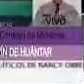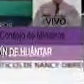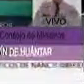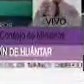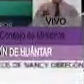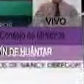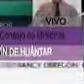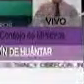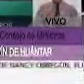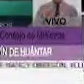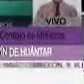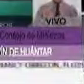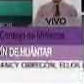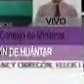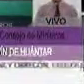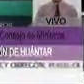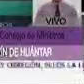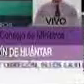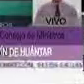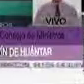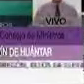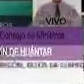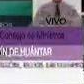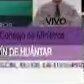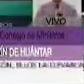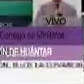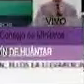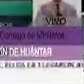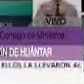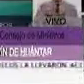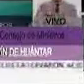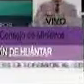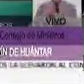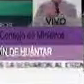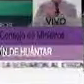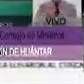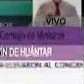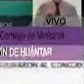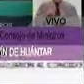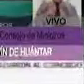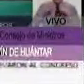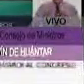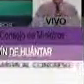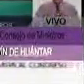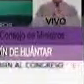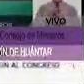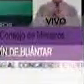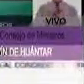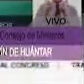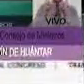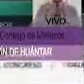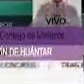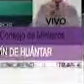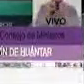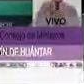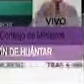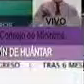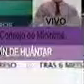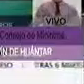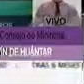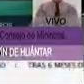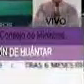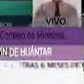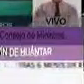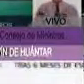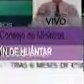así. Nosotros no hemos inducido ni hemos interferido en la decisión del caso Chavín de Huántar por parte del tribunal